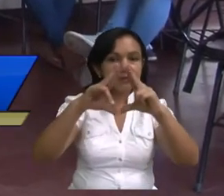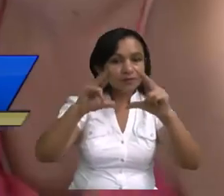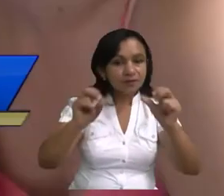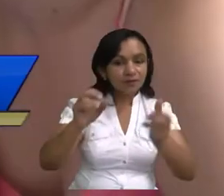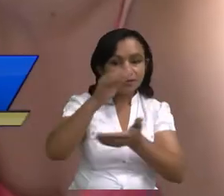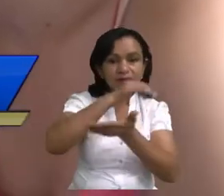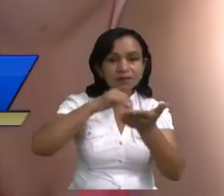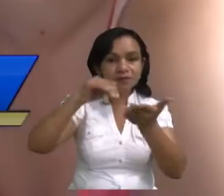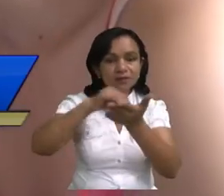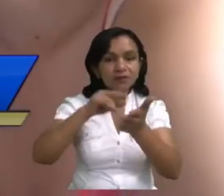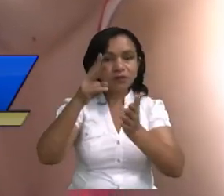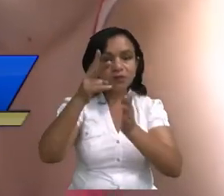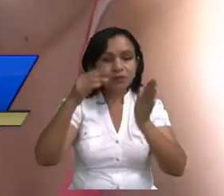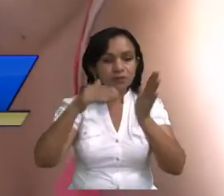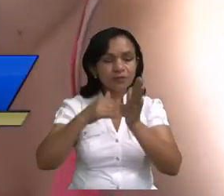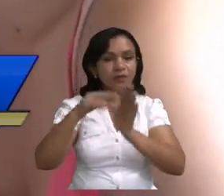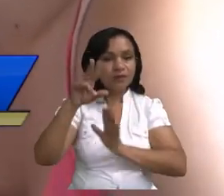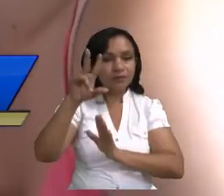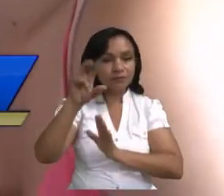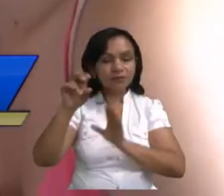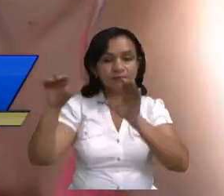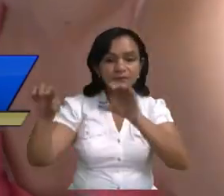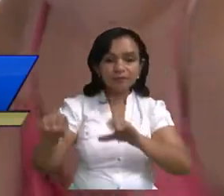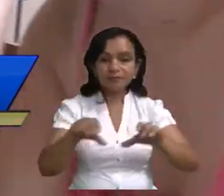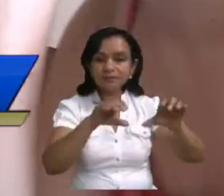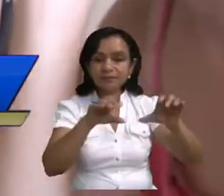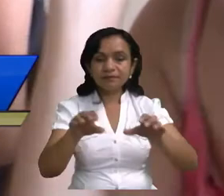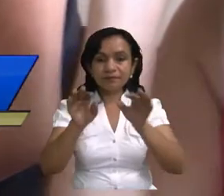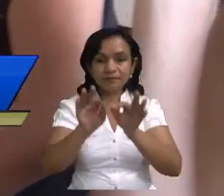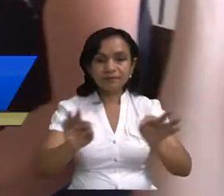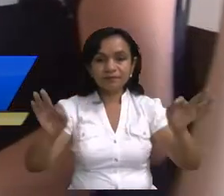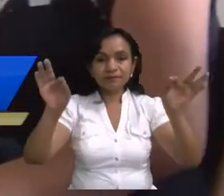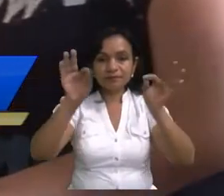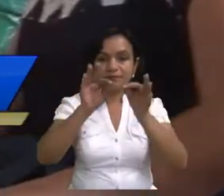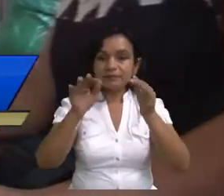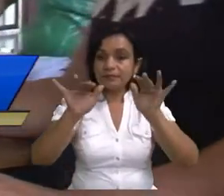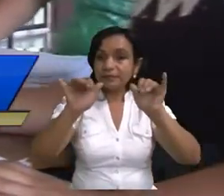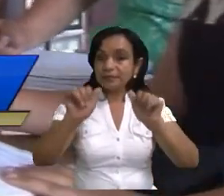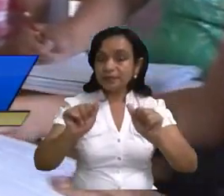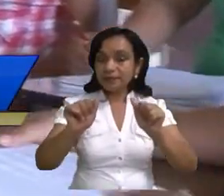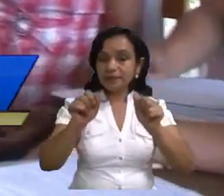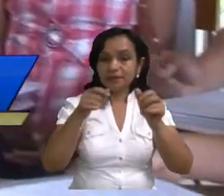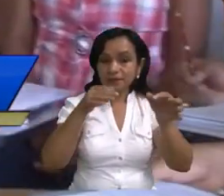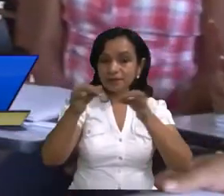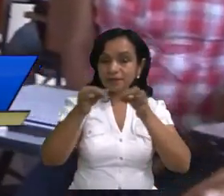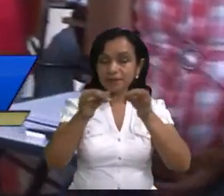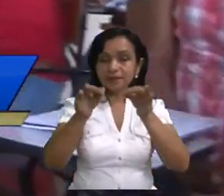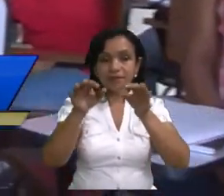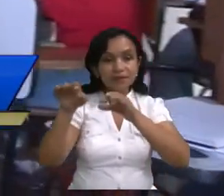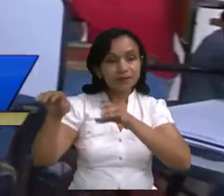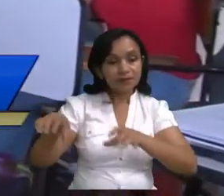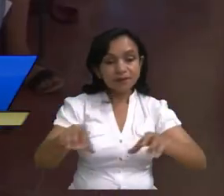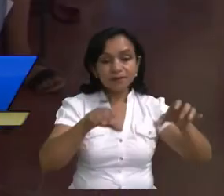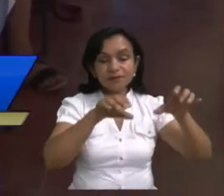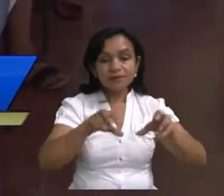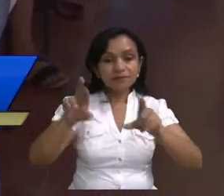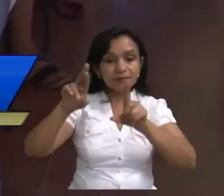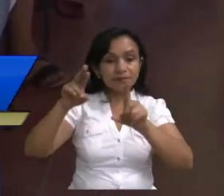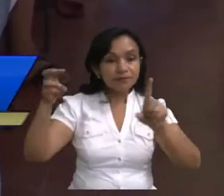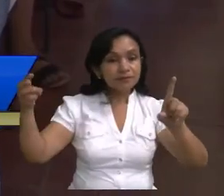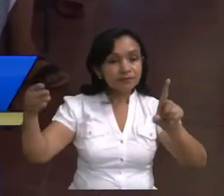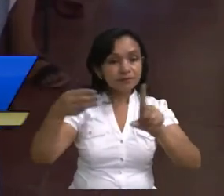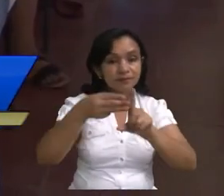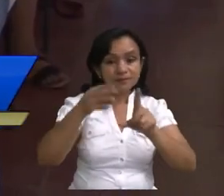epicentro en este 2020 de alguna actividad regional. Bueno, usted ha mencionado algunas que son también actividades regionales, pero dentro de esa dinámica,